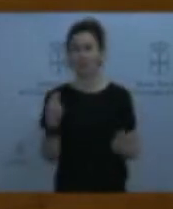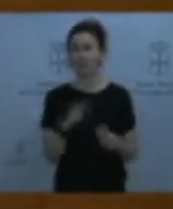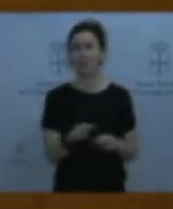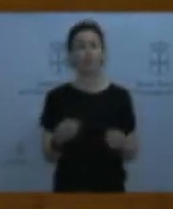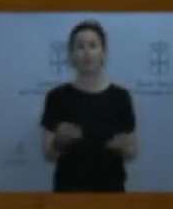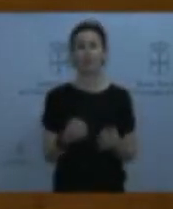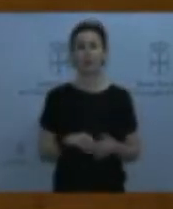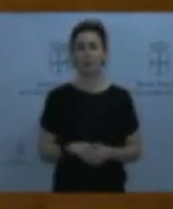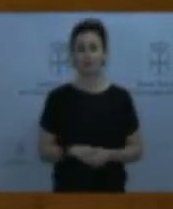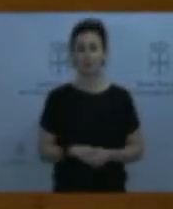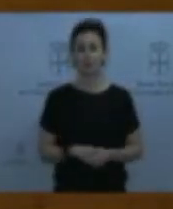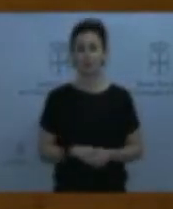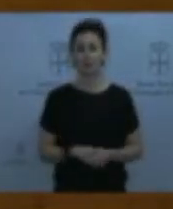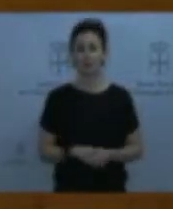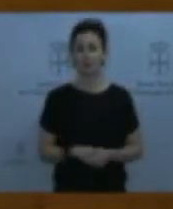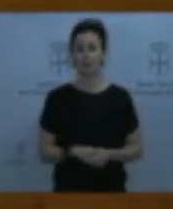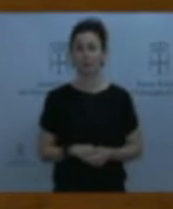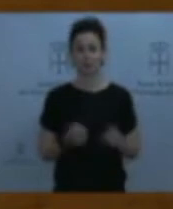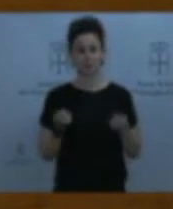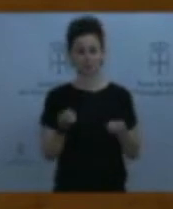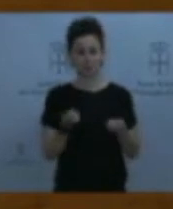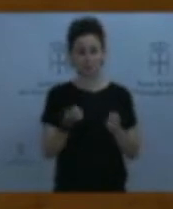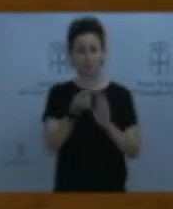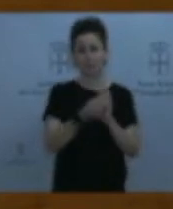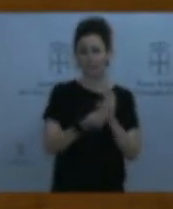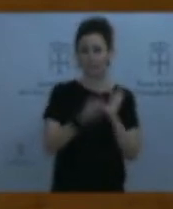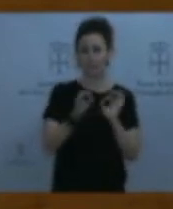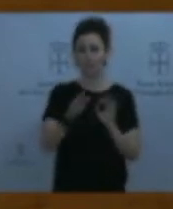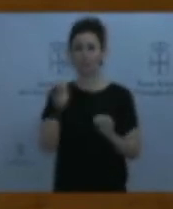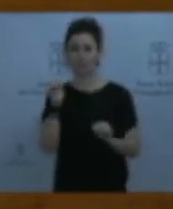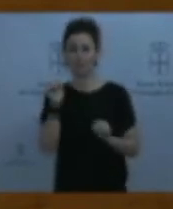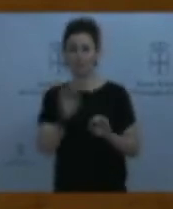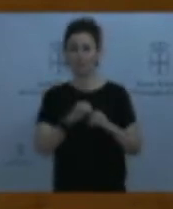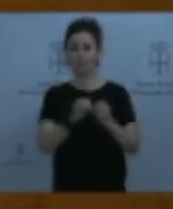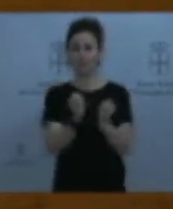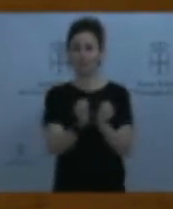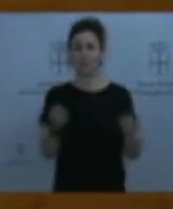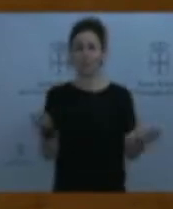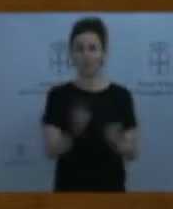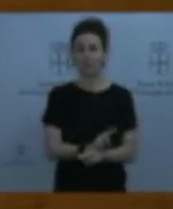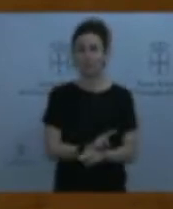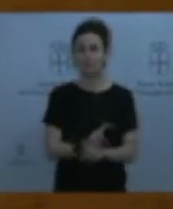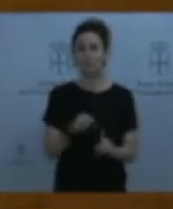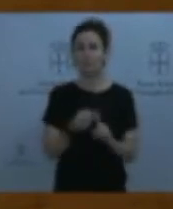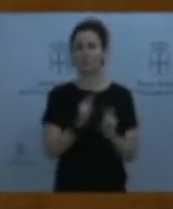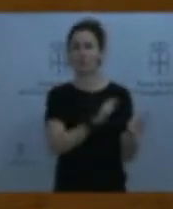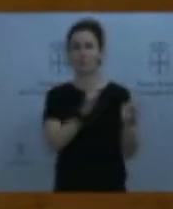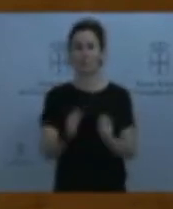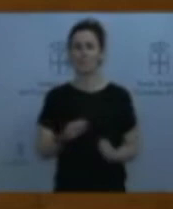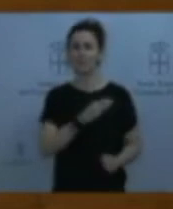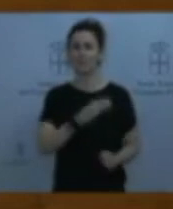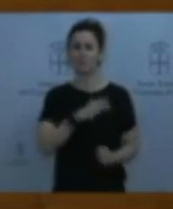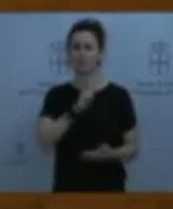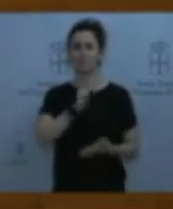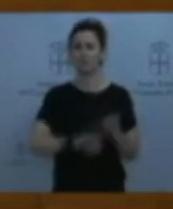y les leo, ¿no? Pues bien, esta regulación, siguiendo el criterio de alguna audiencia provincial, es posible deducir que tanto el cese y de la misma manera el nombramiento de los patronos es